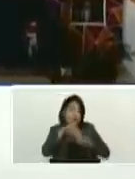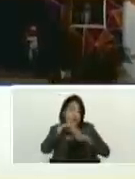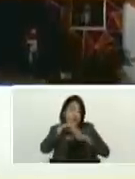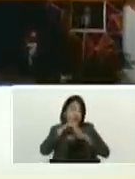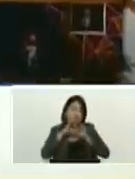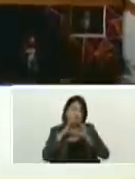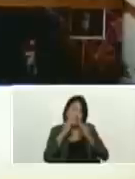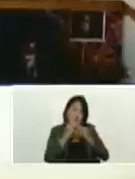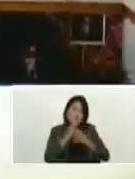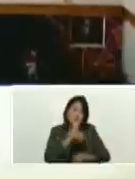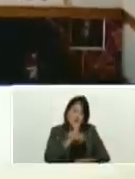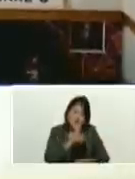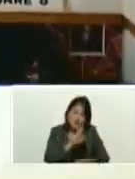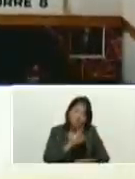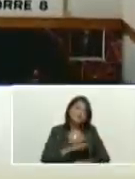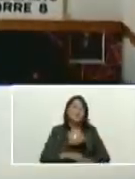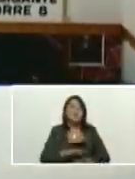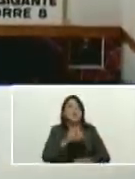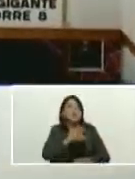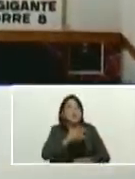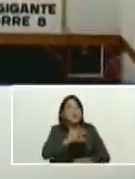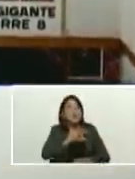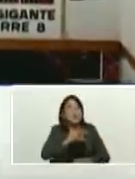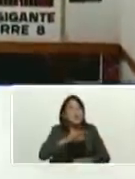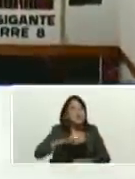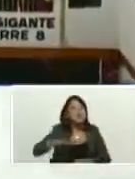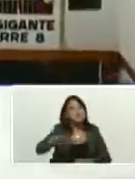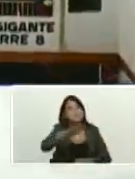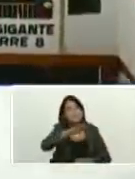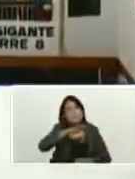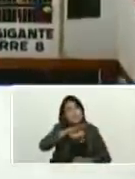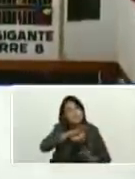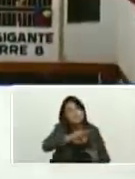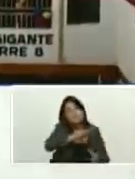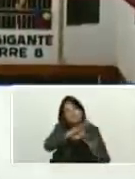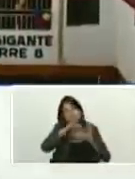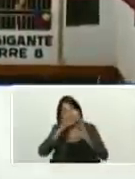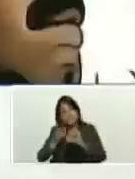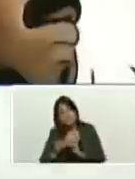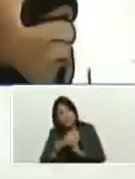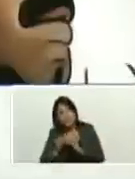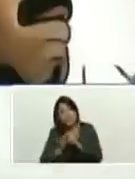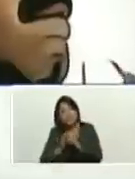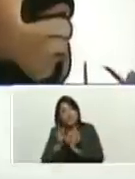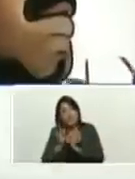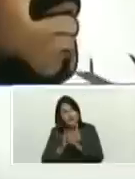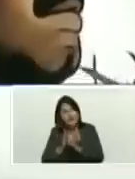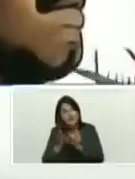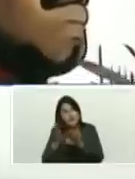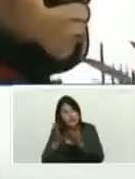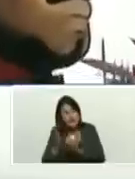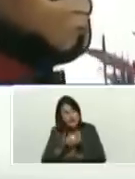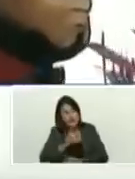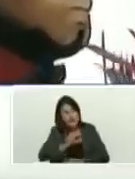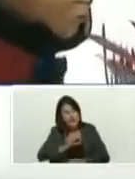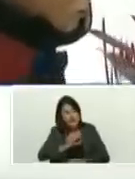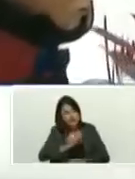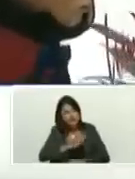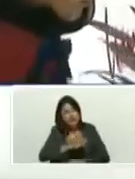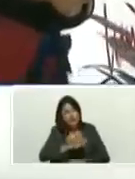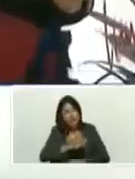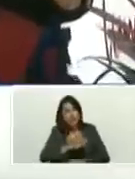Y cuando hablamos de socialismo, hablamos de Cristo Redentor, nuestro Señor. Hablamos de los valores de la